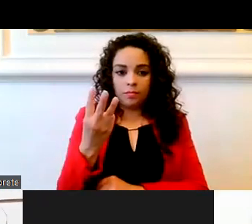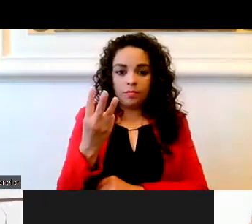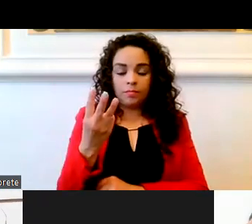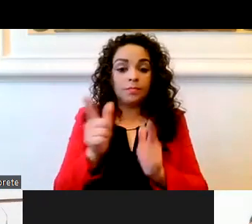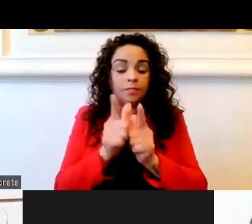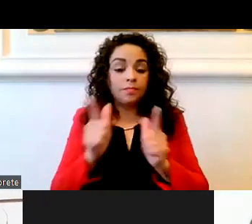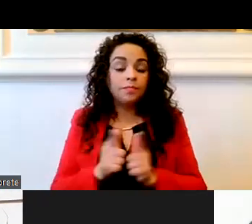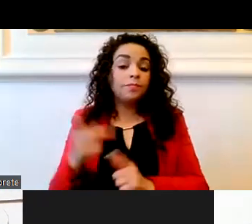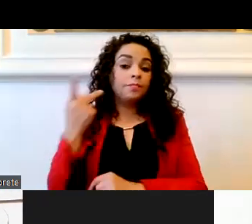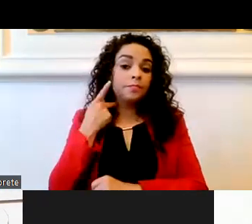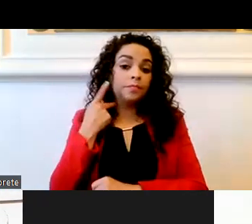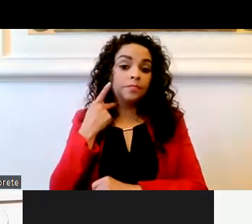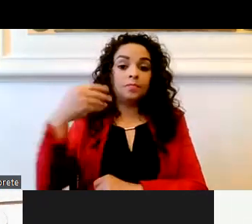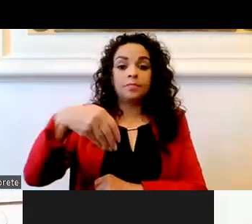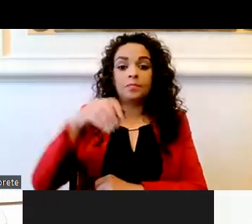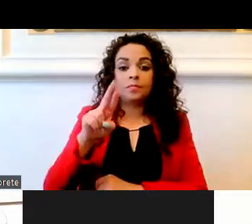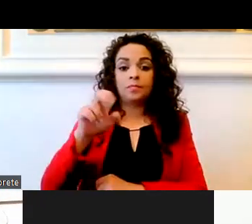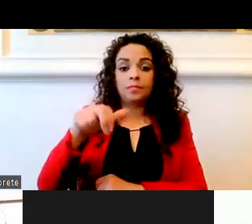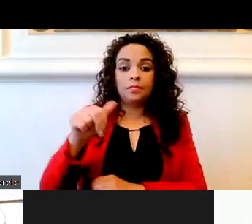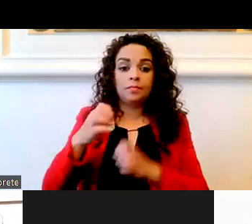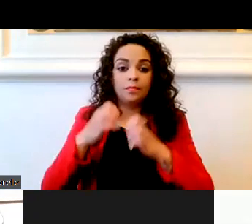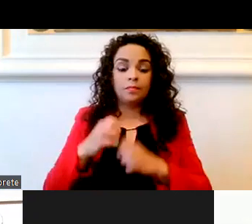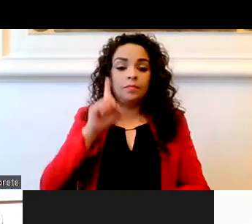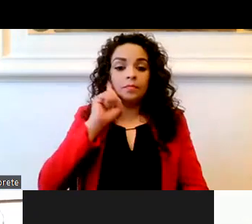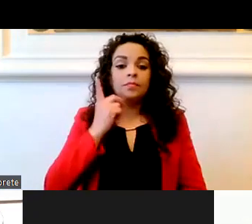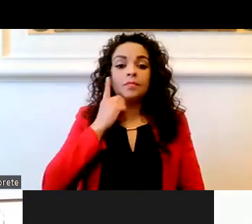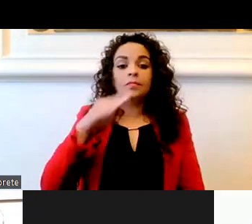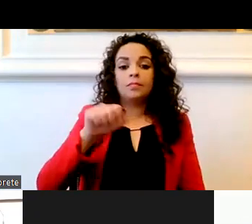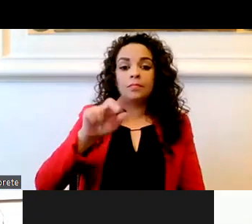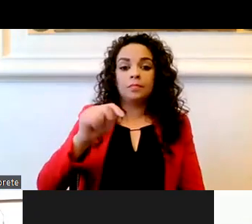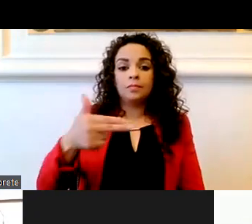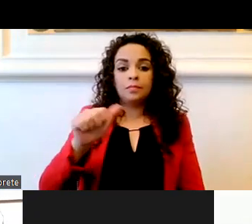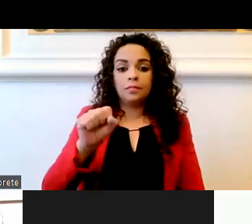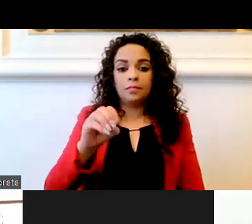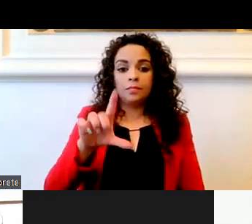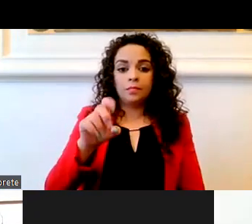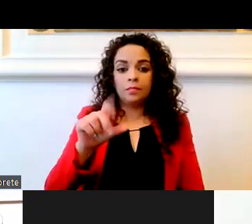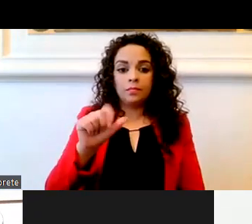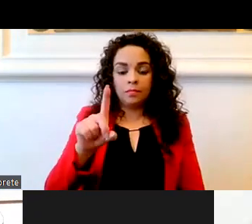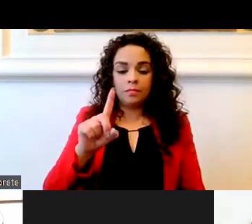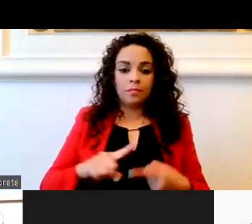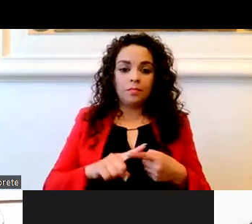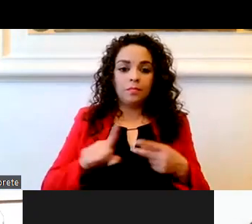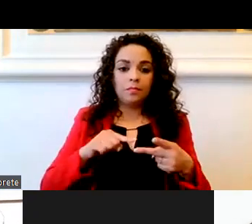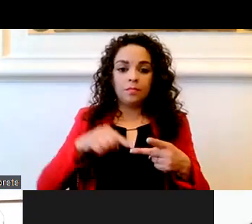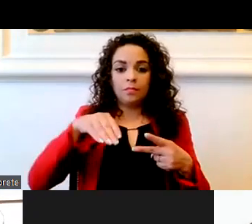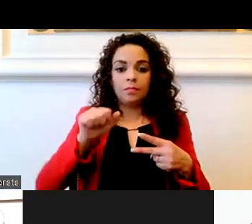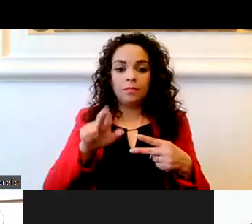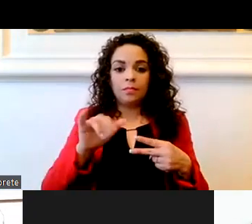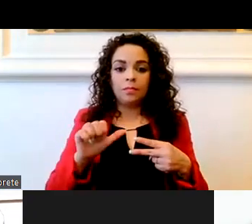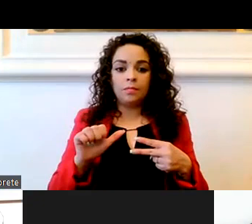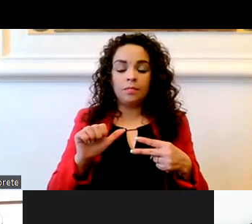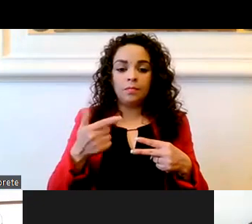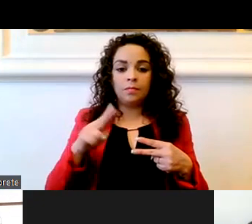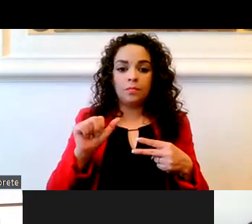Parlamentario de Morena, la diputada Marta Soledad Ávila Ventura y la diputada María Guadalupe Morales Rubio,